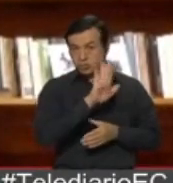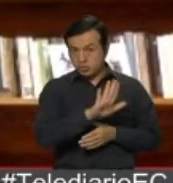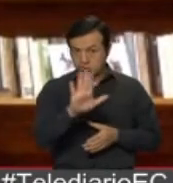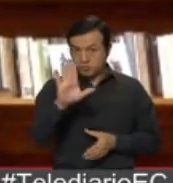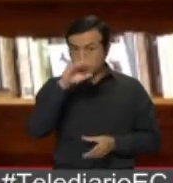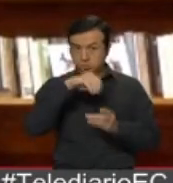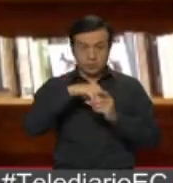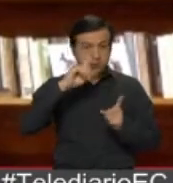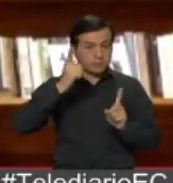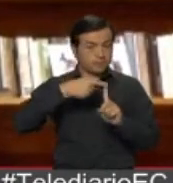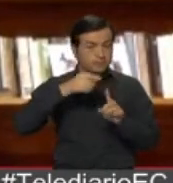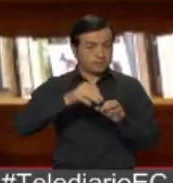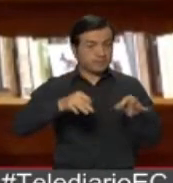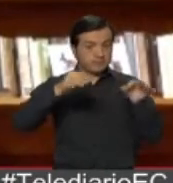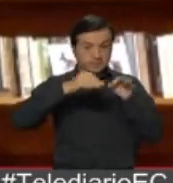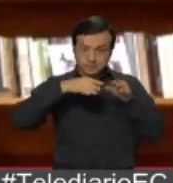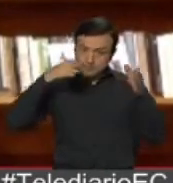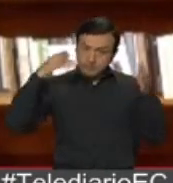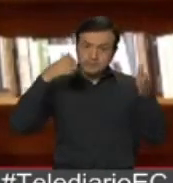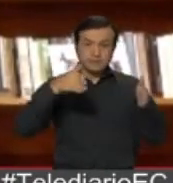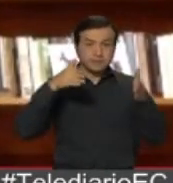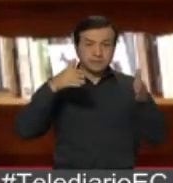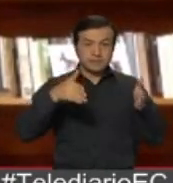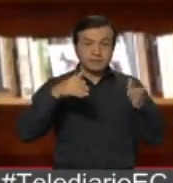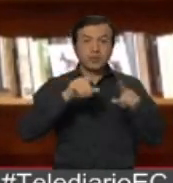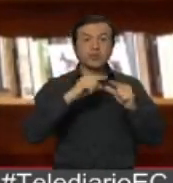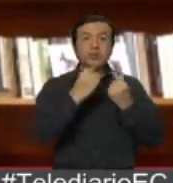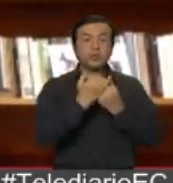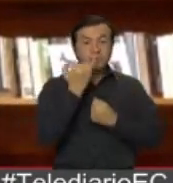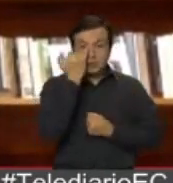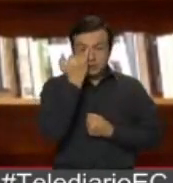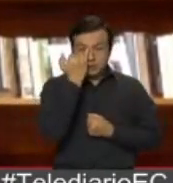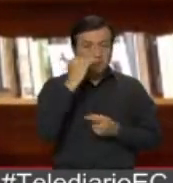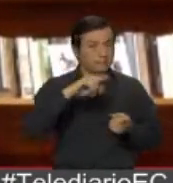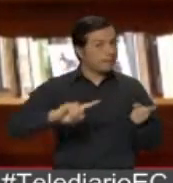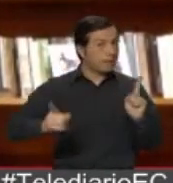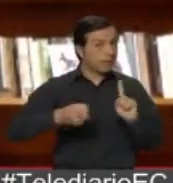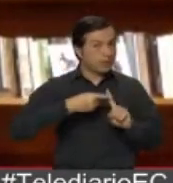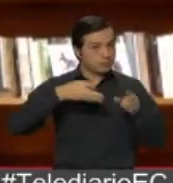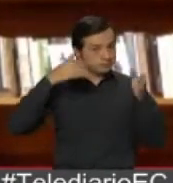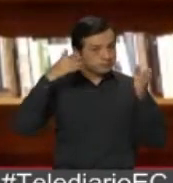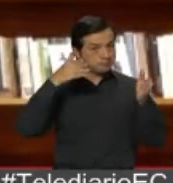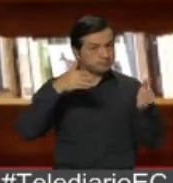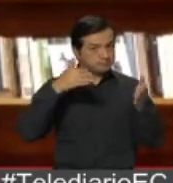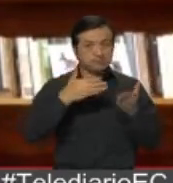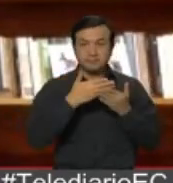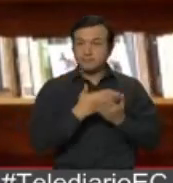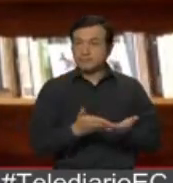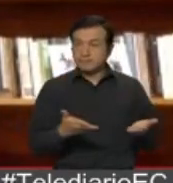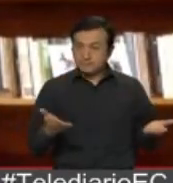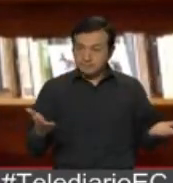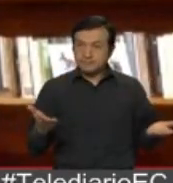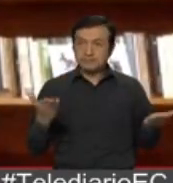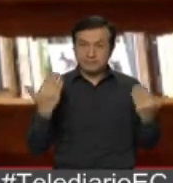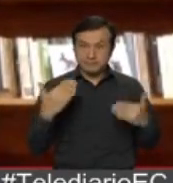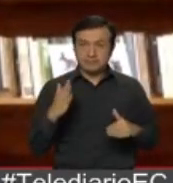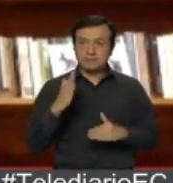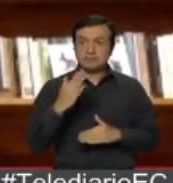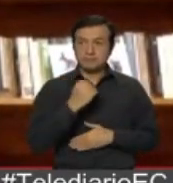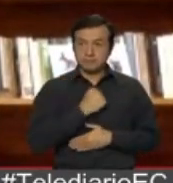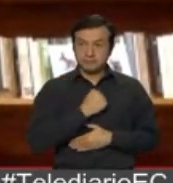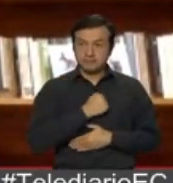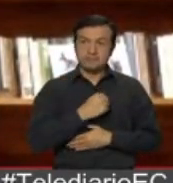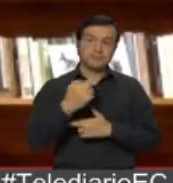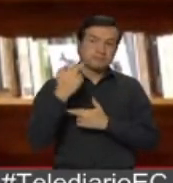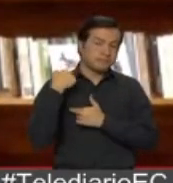una atención especial y preferente a los pueblos y nacionalidades. Así que de nuestra De nuestra parte, perdón,